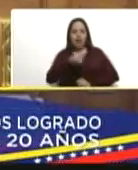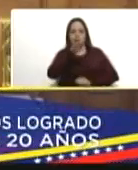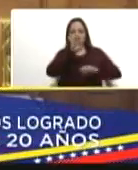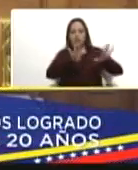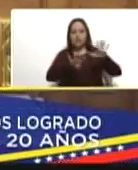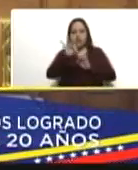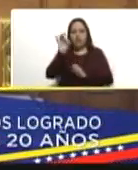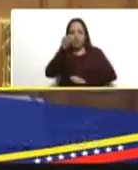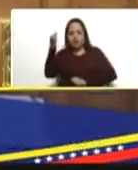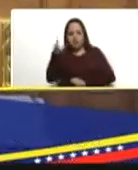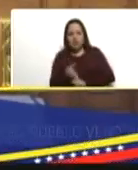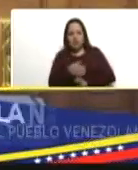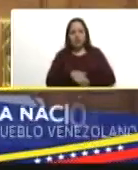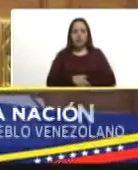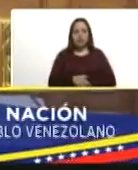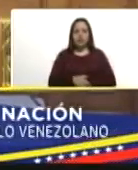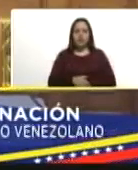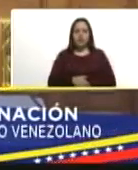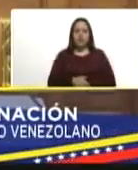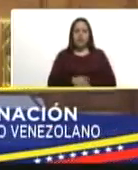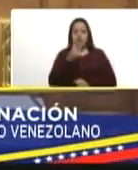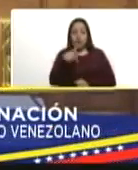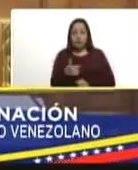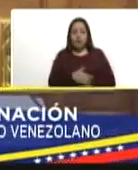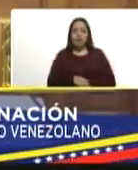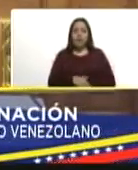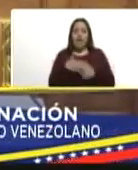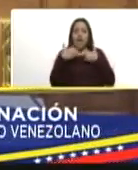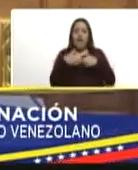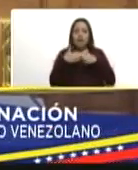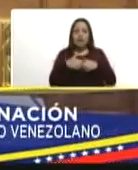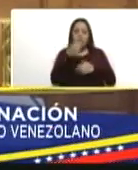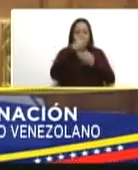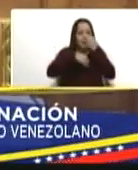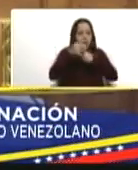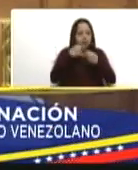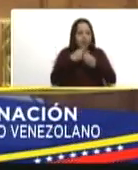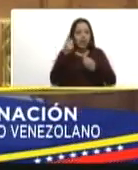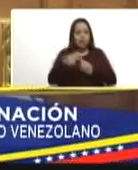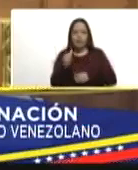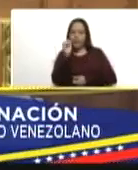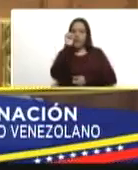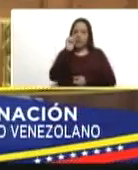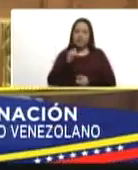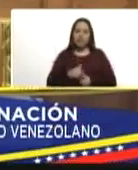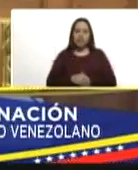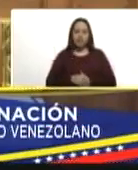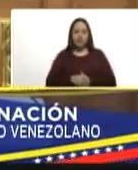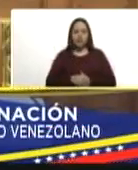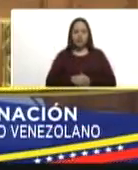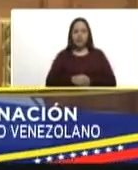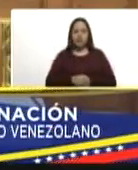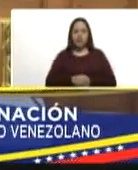trimestre a su vez la producción manufacturero de alimento y bebidas